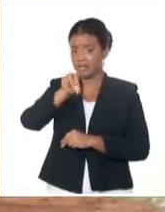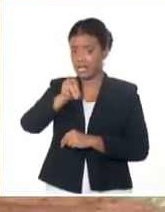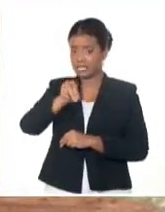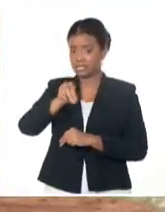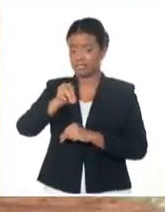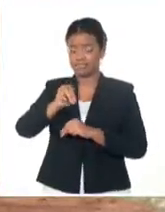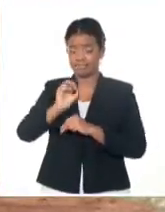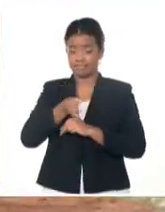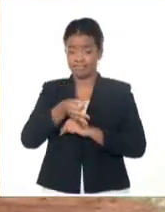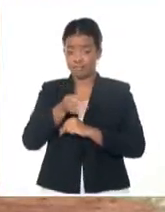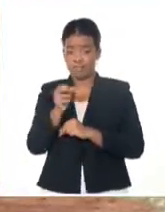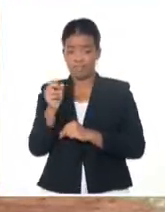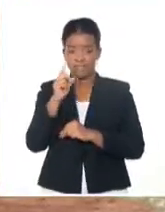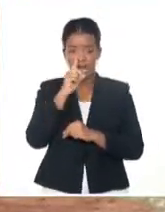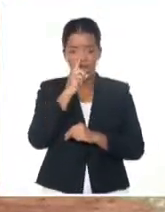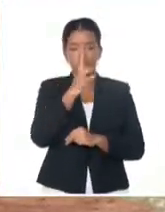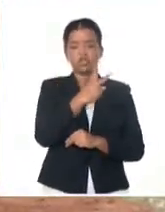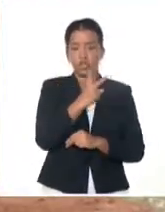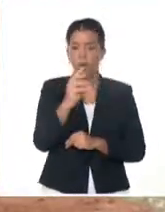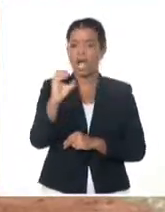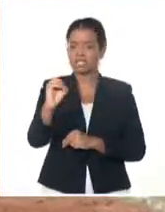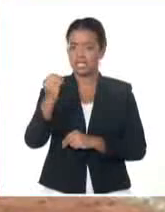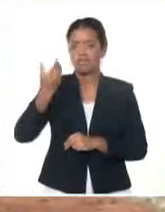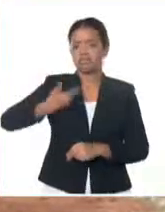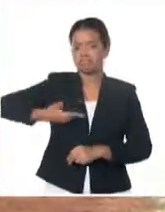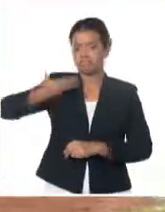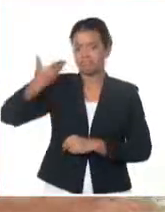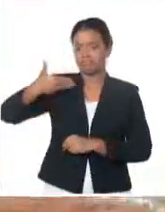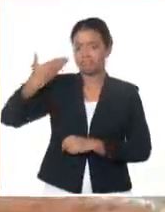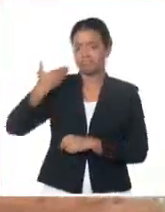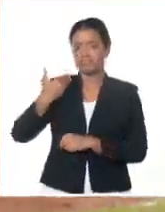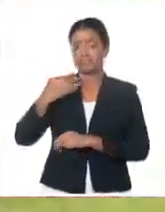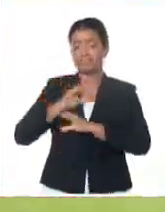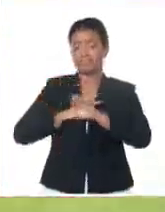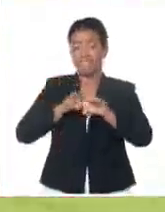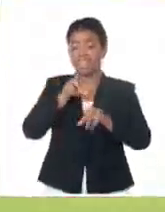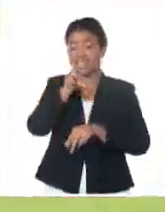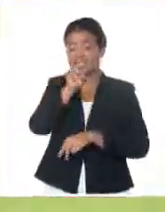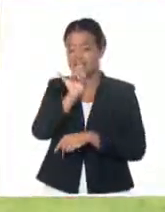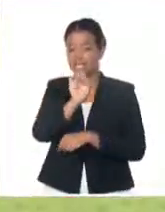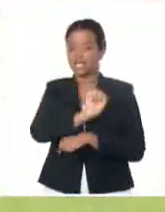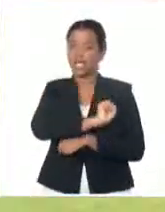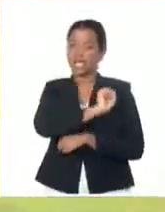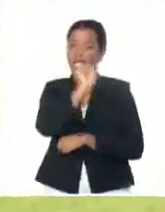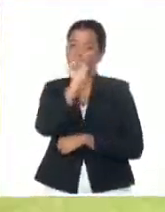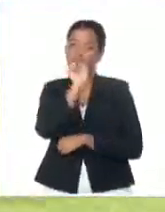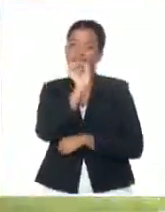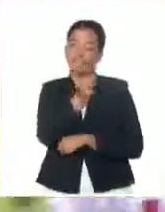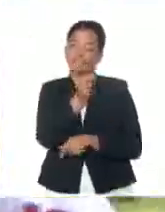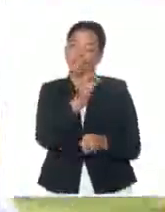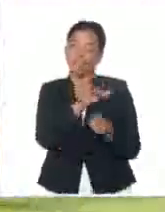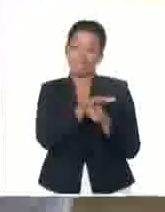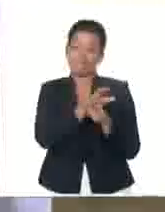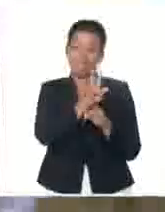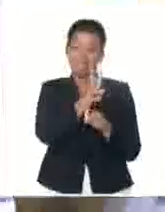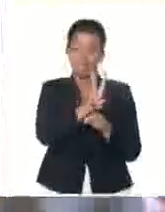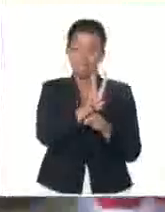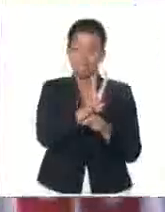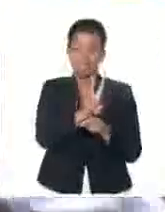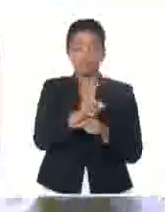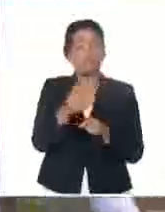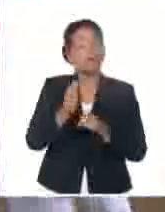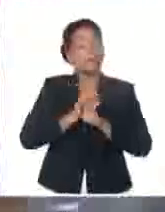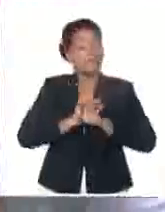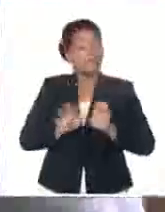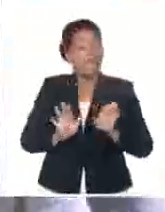comenzado con un 2-0. De ellas, en 17 ocasiones ha ganado quien comenzó delante. O sea, solo 3 equipos han sido